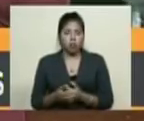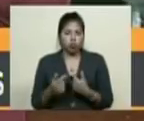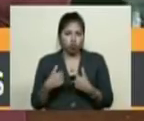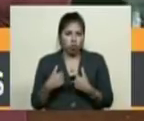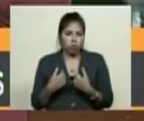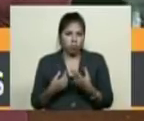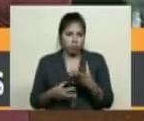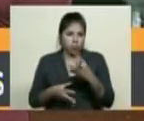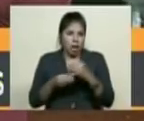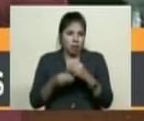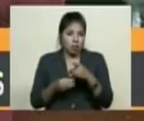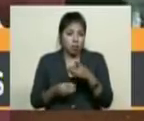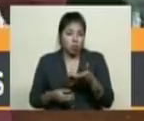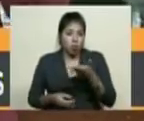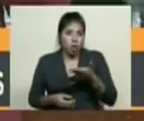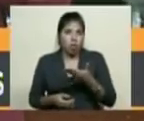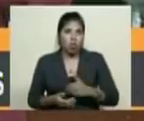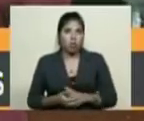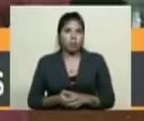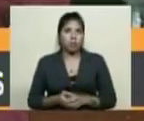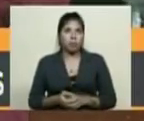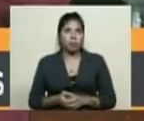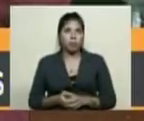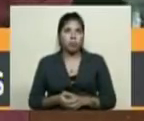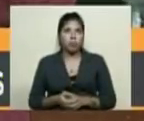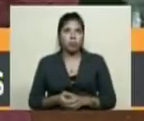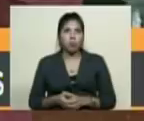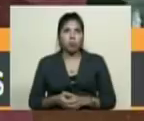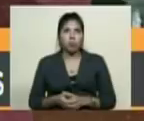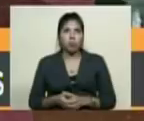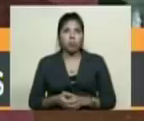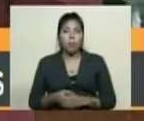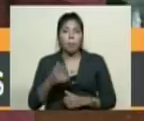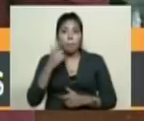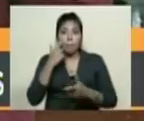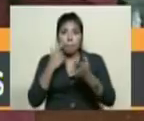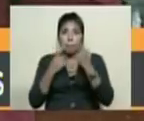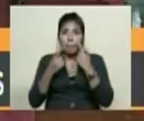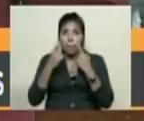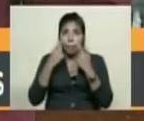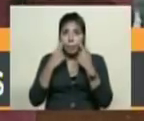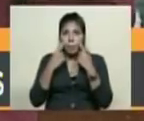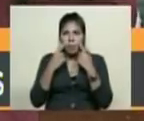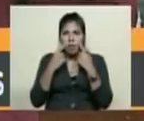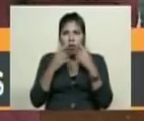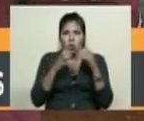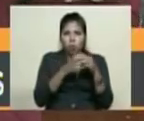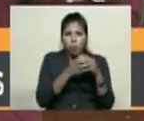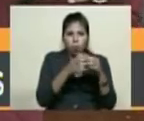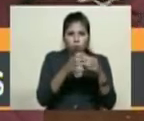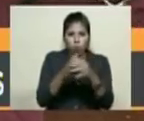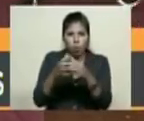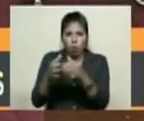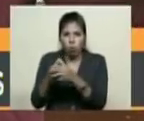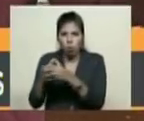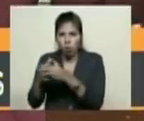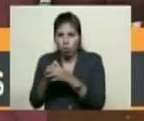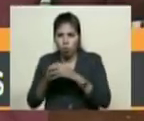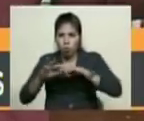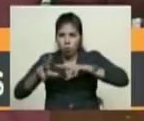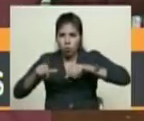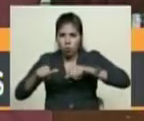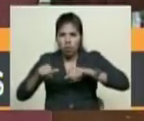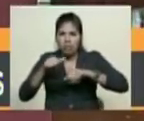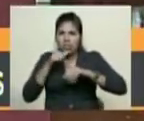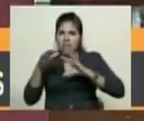decirlo, nos ha permitido ver los lazos que tienen estos grupos mafiosos con el poder.